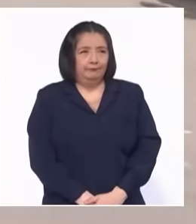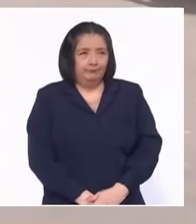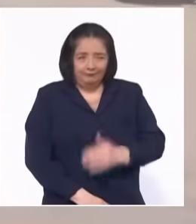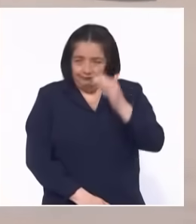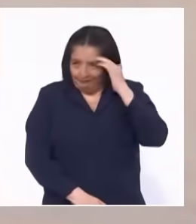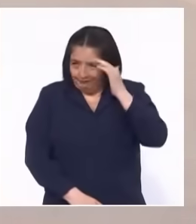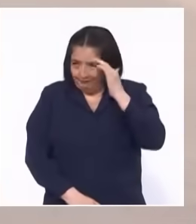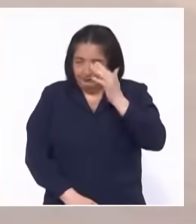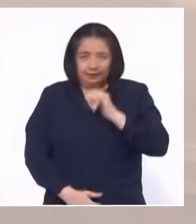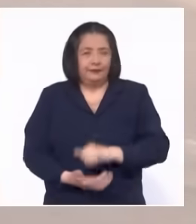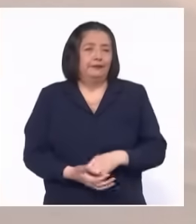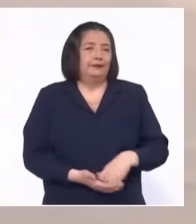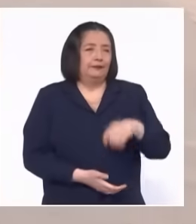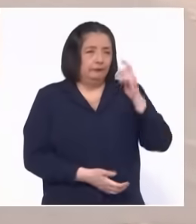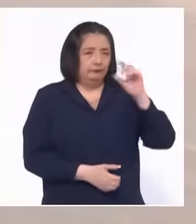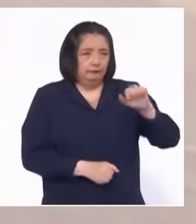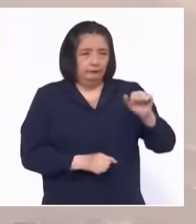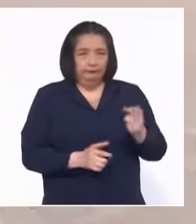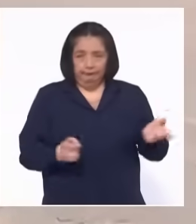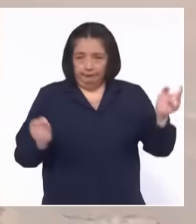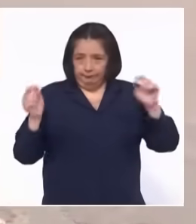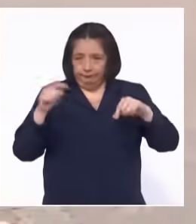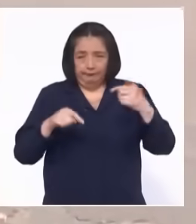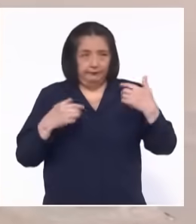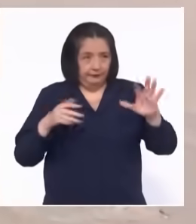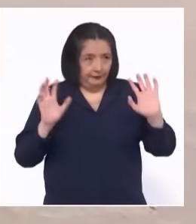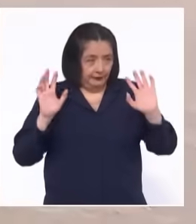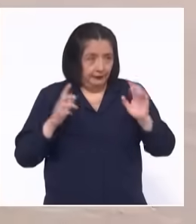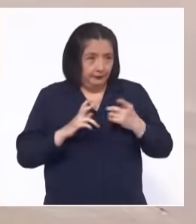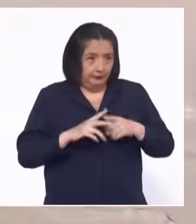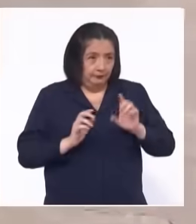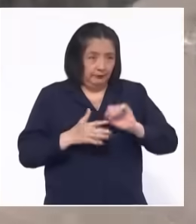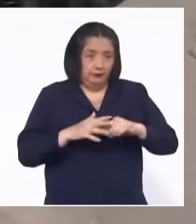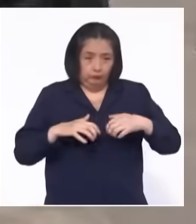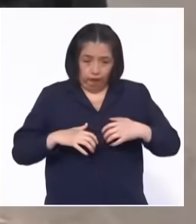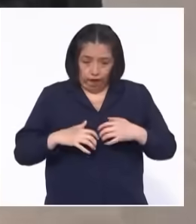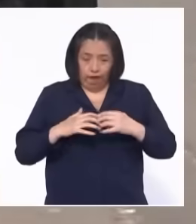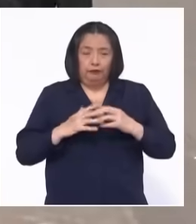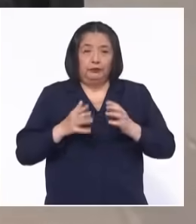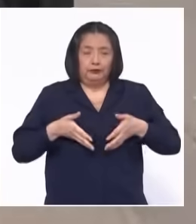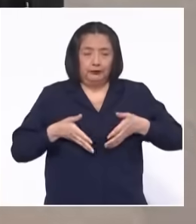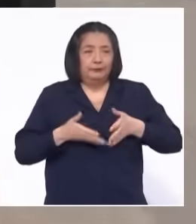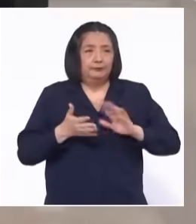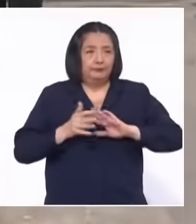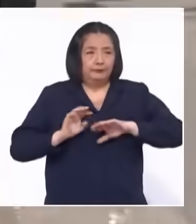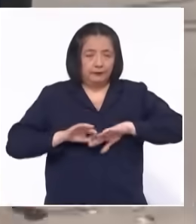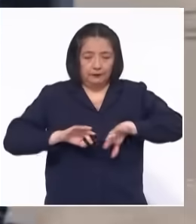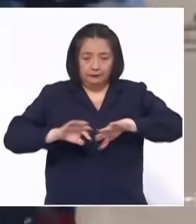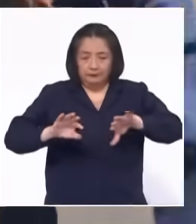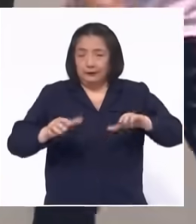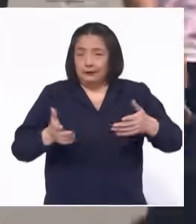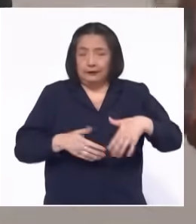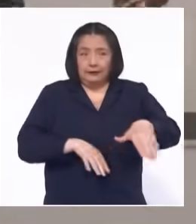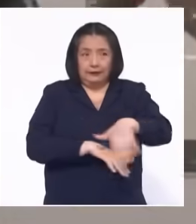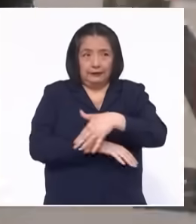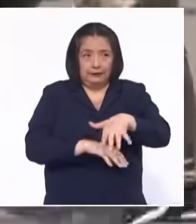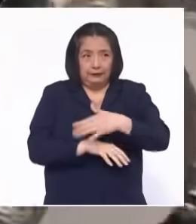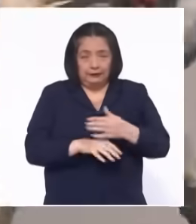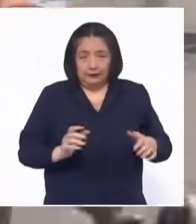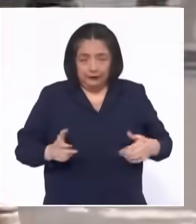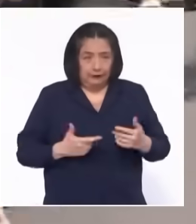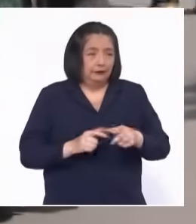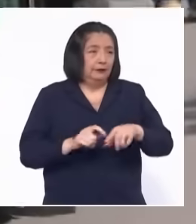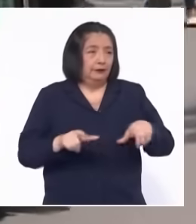¿Qué tal? ¿Cómo estás, Lorena? Así es. Hemos venido porque ya ha empezado ya la recuperación de vías y espacios públicos aquí en el Emporio Comercial de